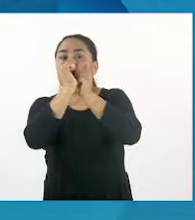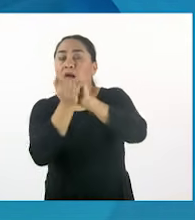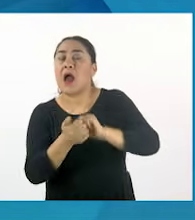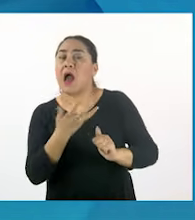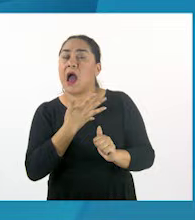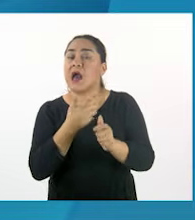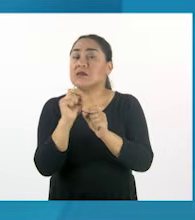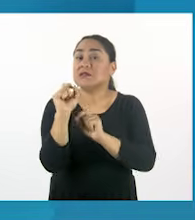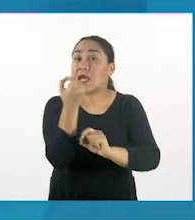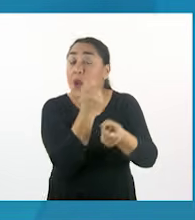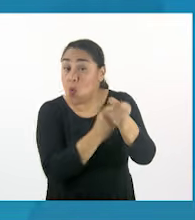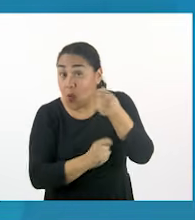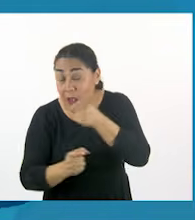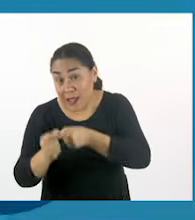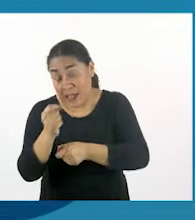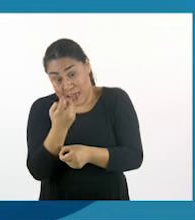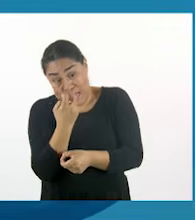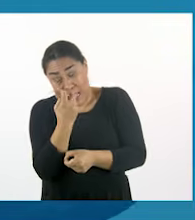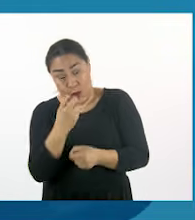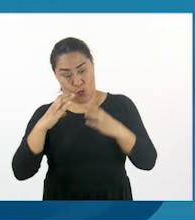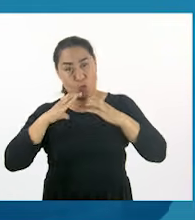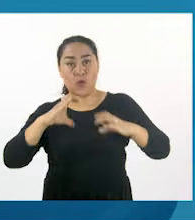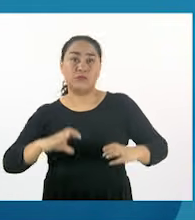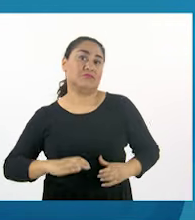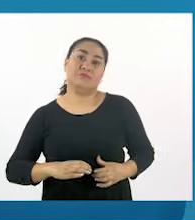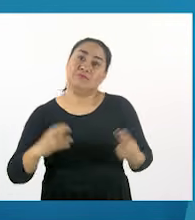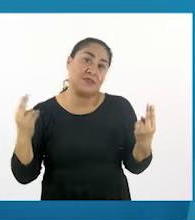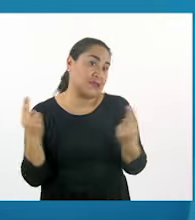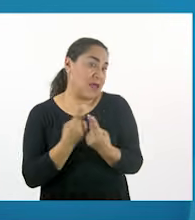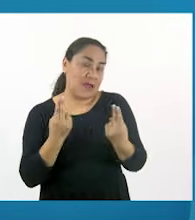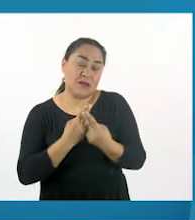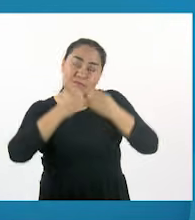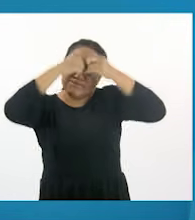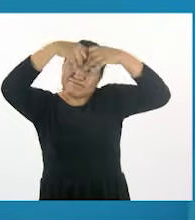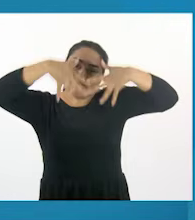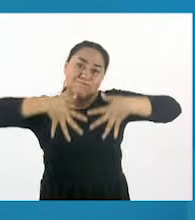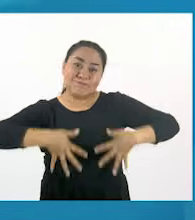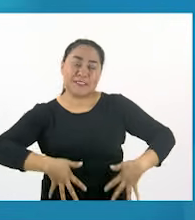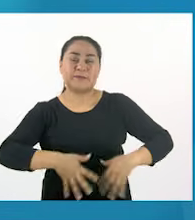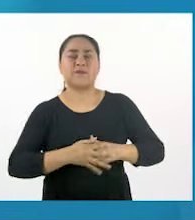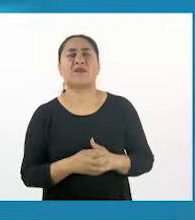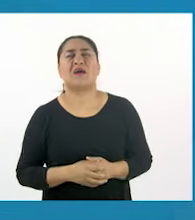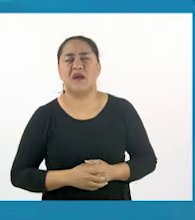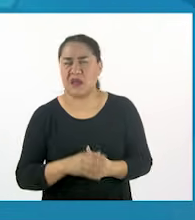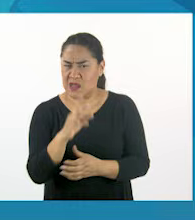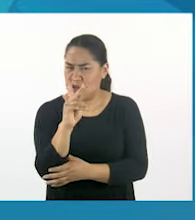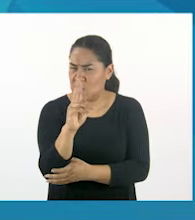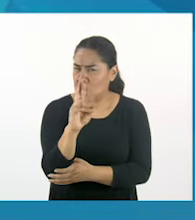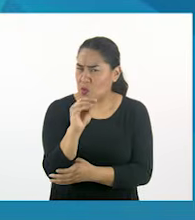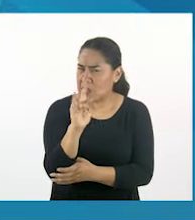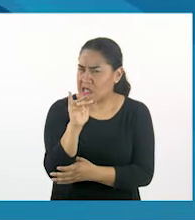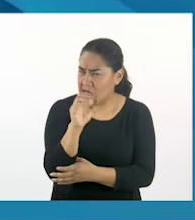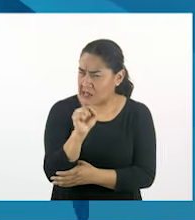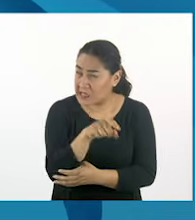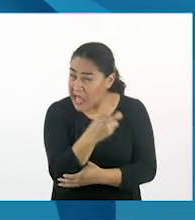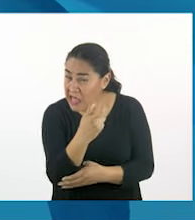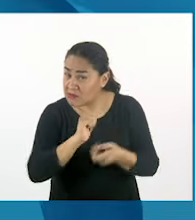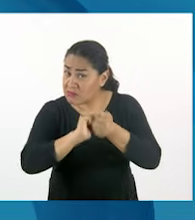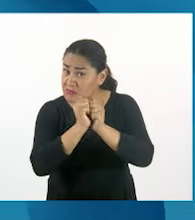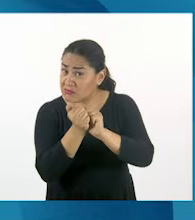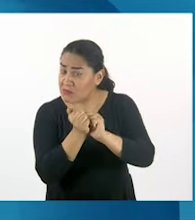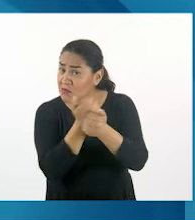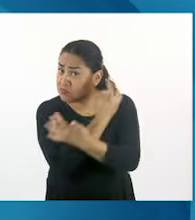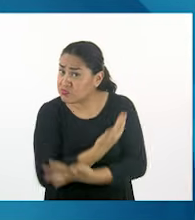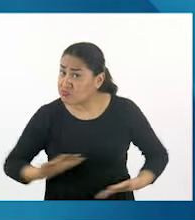células que nuestro cuerpo necesita. ¿Y esas proteínas son las que nos hacen engordar?